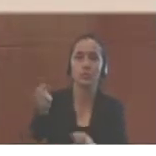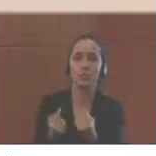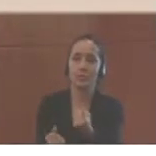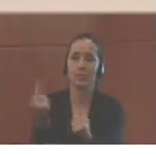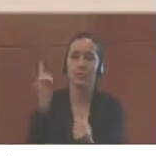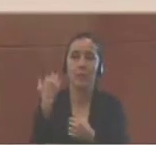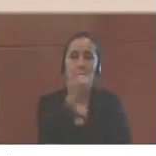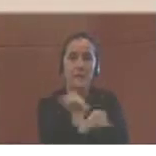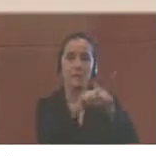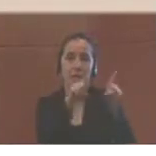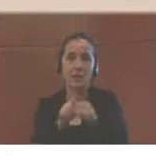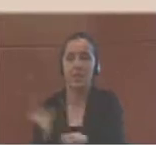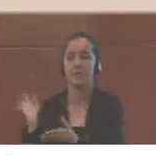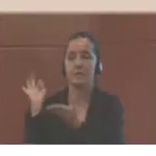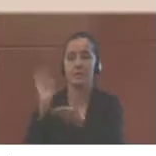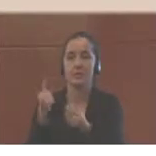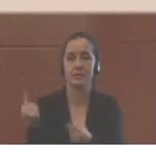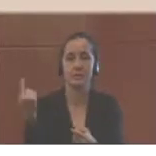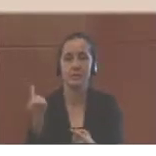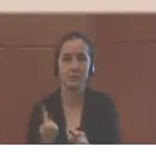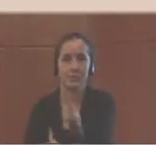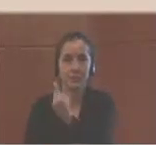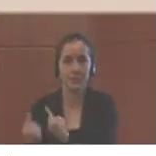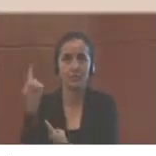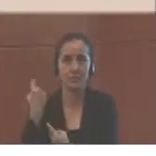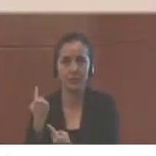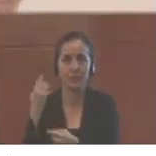continue with the country's statement.